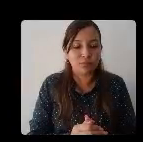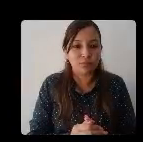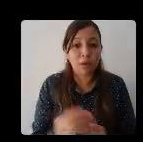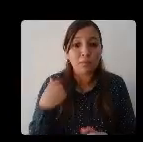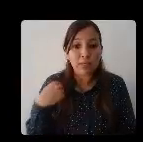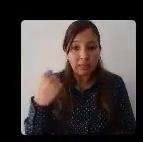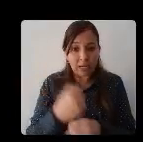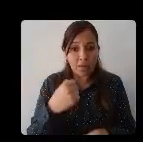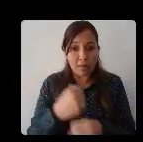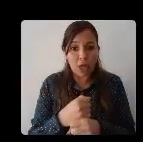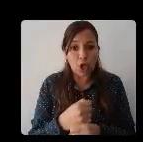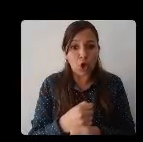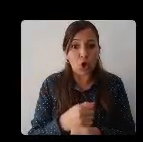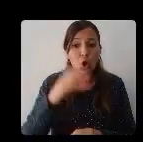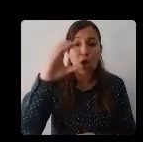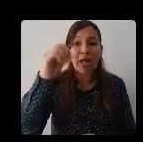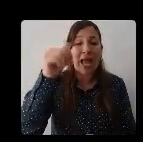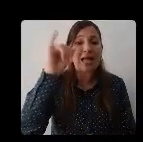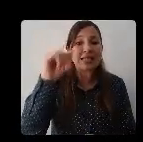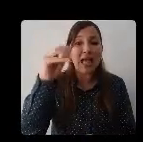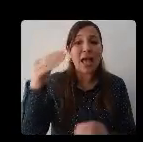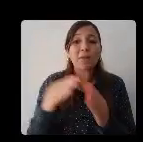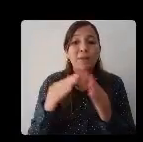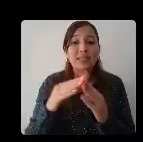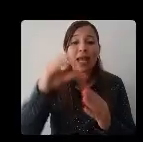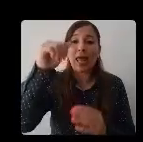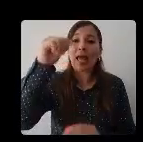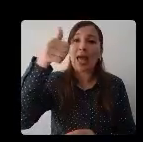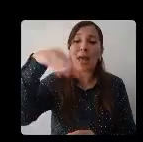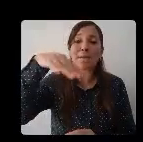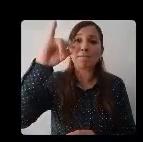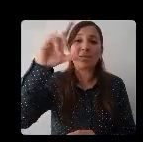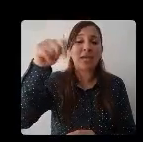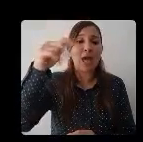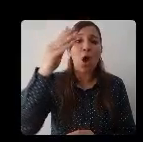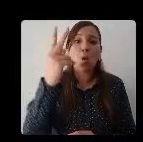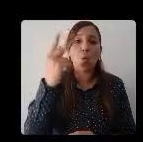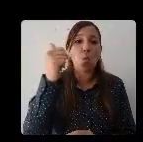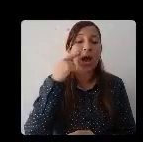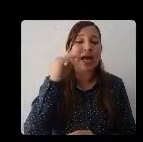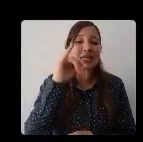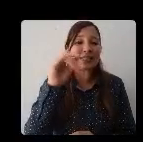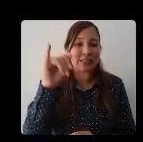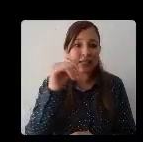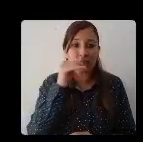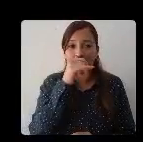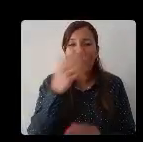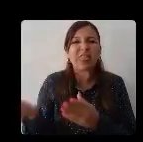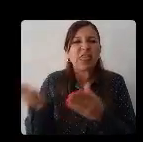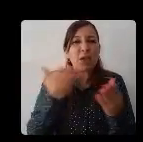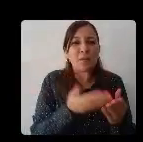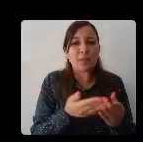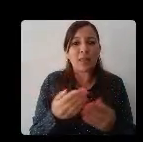Huasi brinda servicios turísticos a todos los visitantes que nos visitan, ¿no? De diferentes partes del